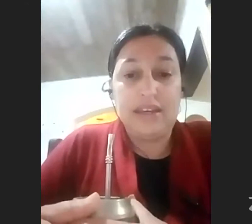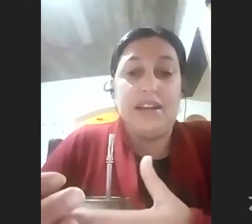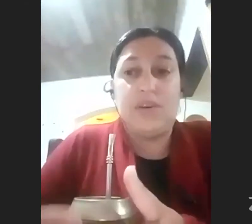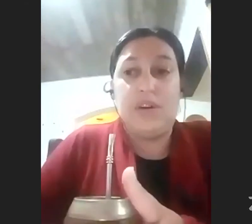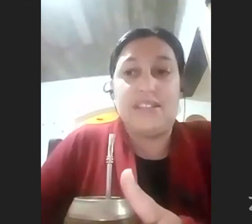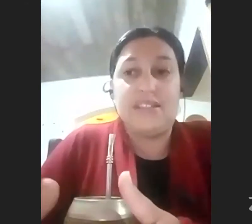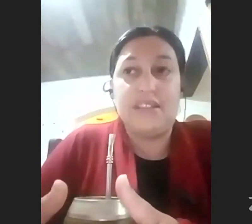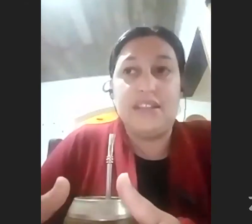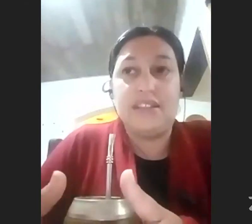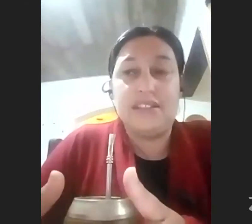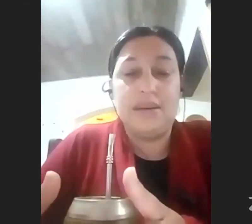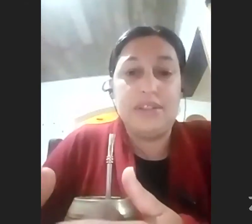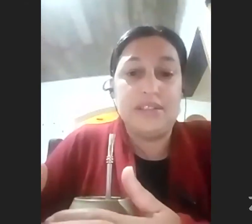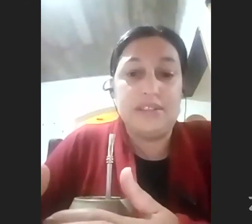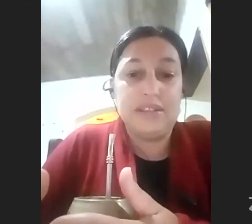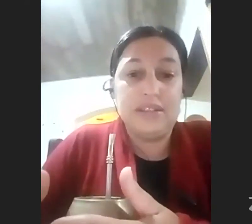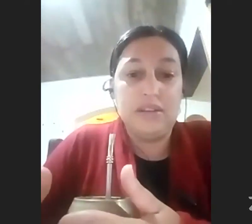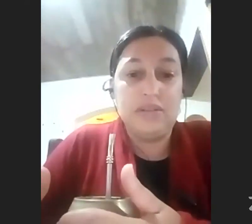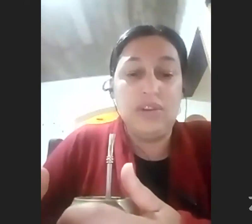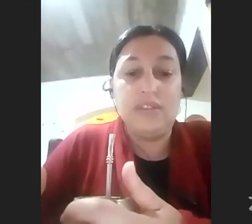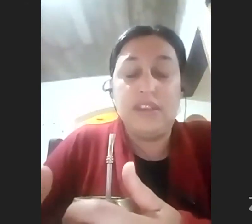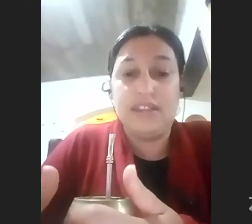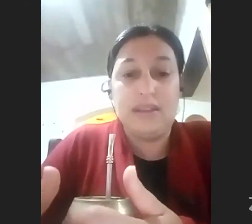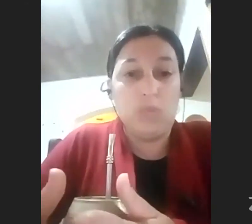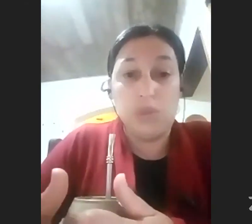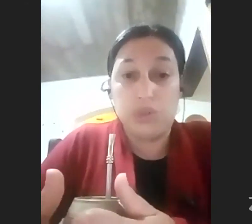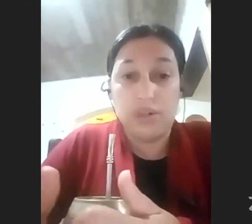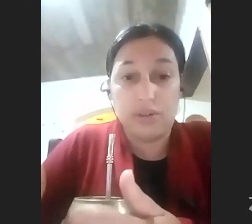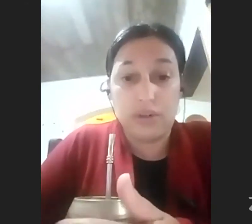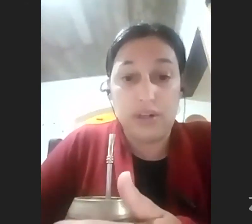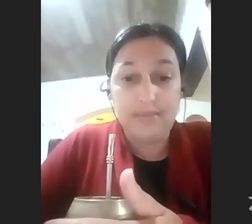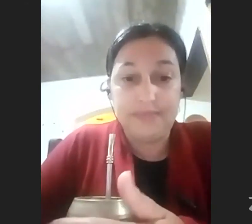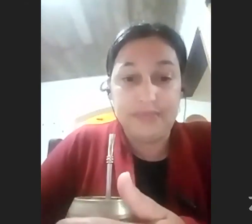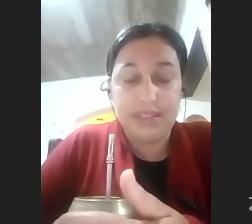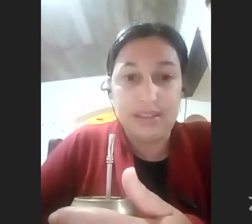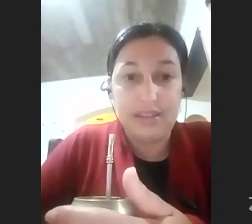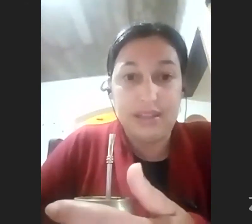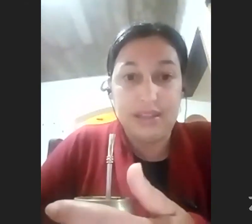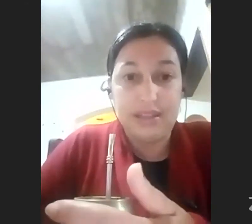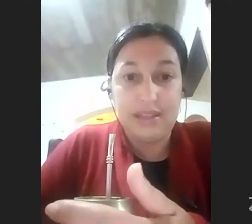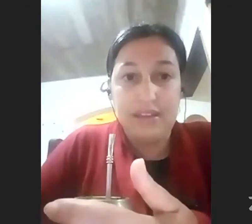Es que, claro, las asistentes a veces no entienden mucho el rol,